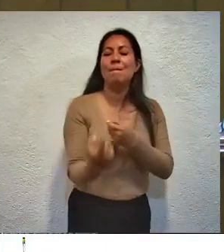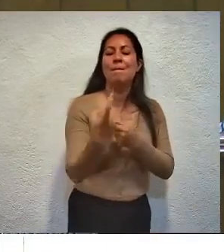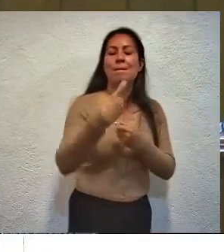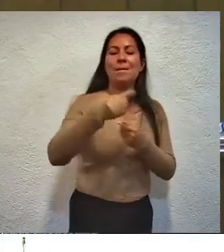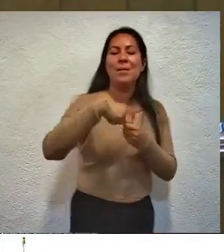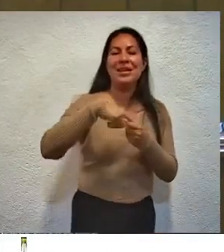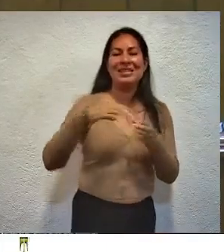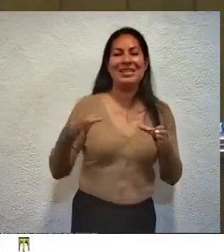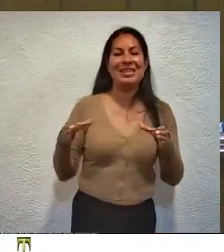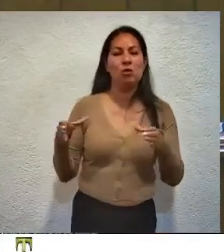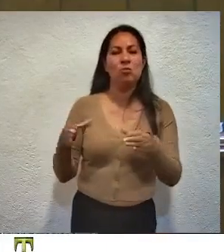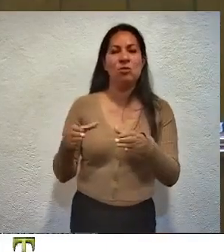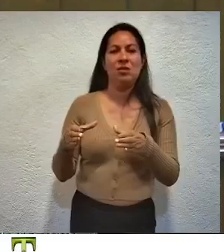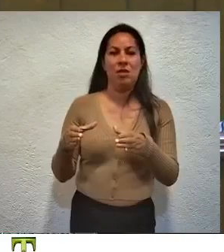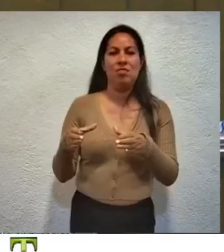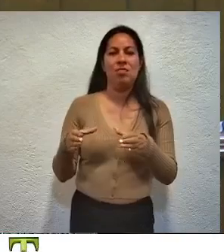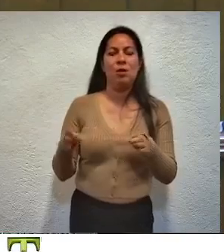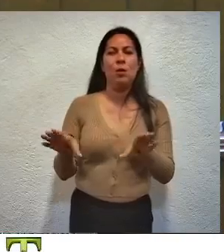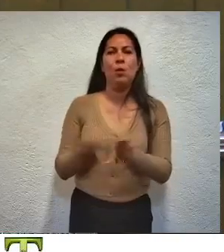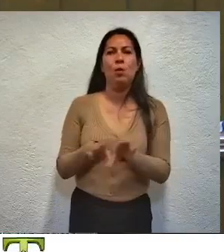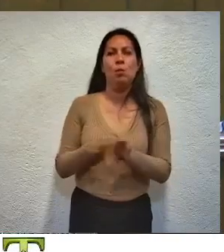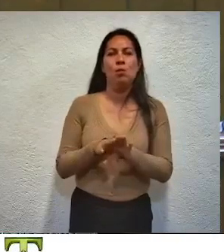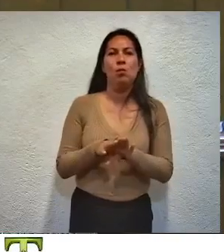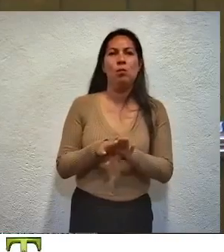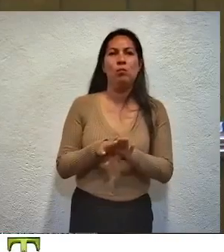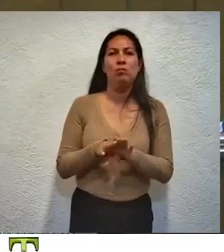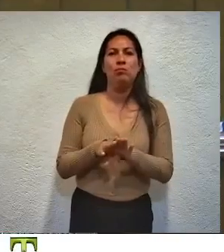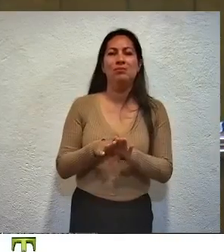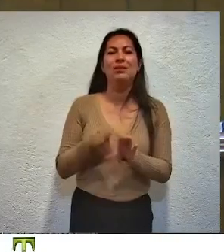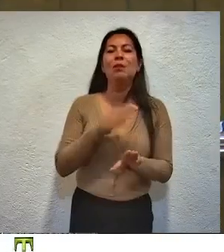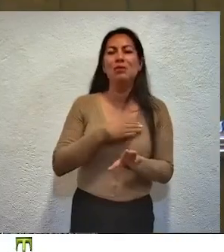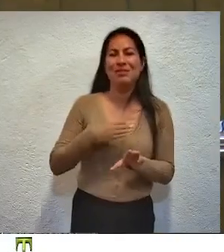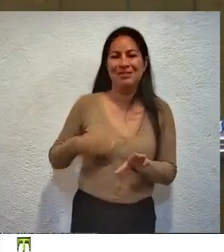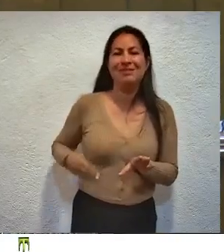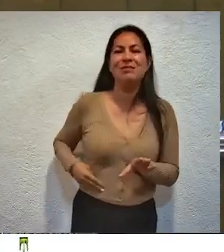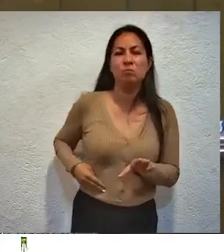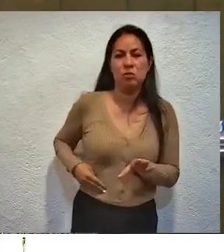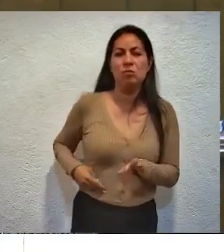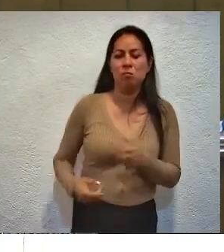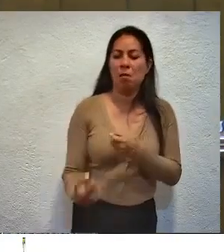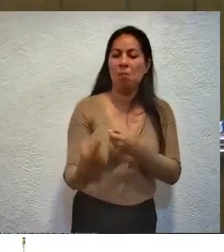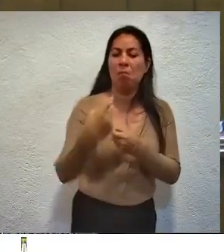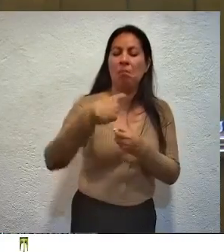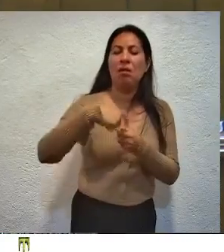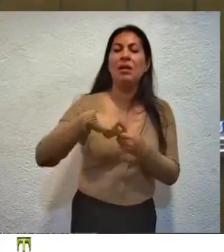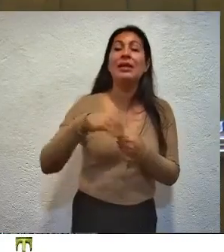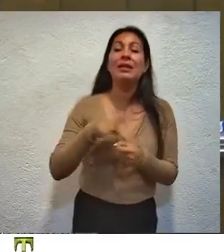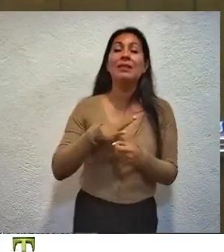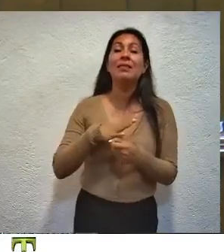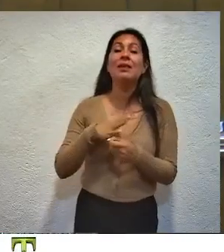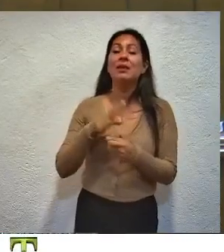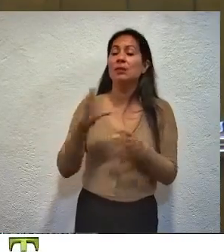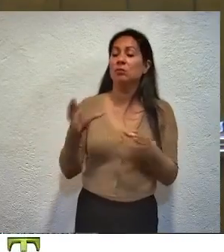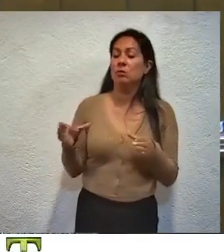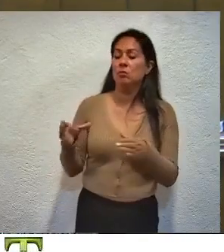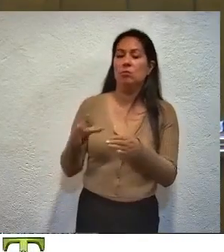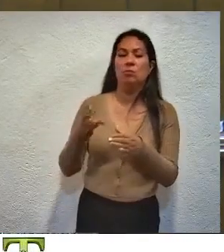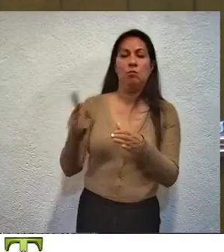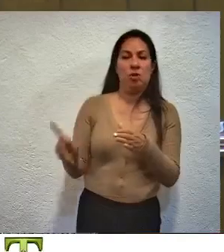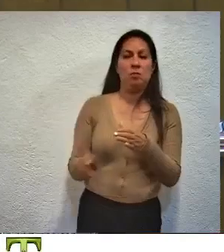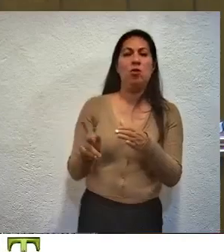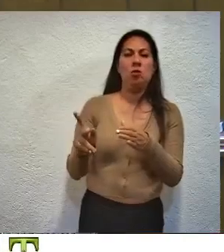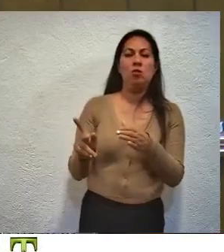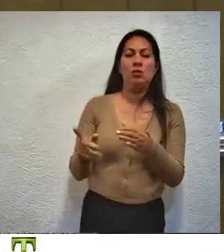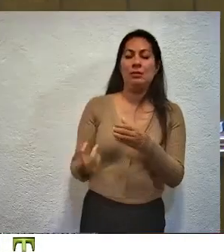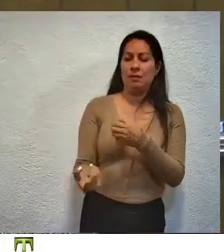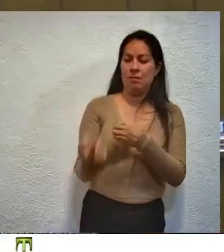esta comunidad, como parte de este municipio, que existe esta población, que